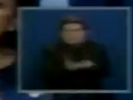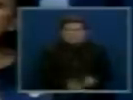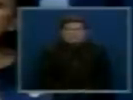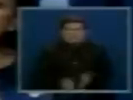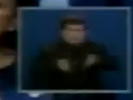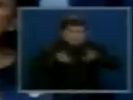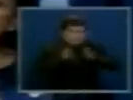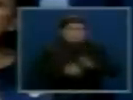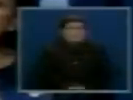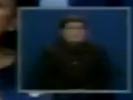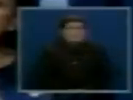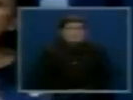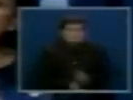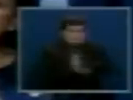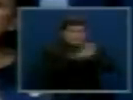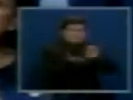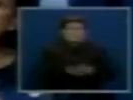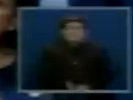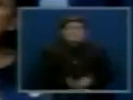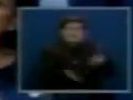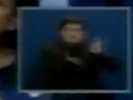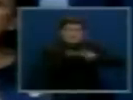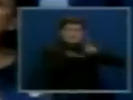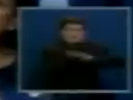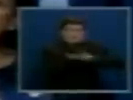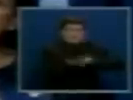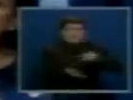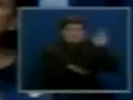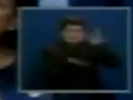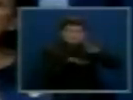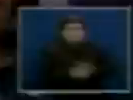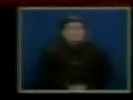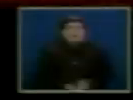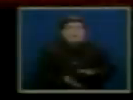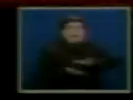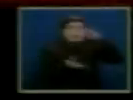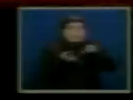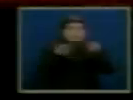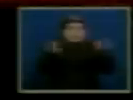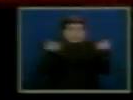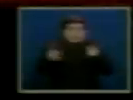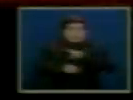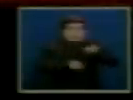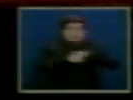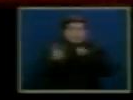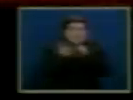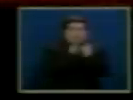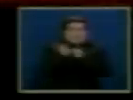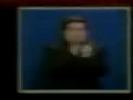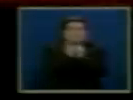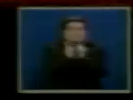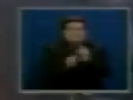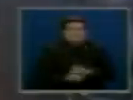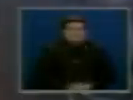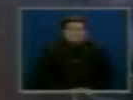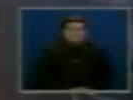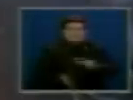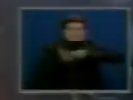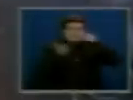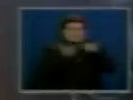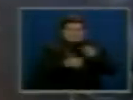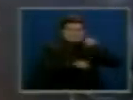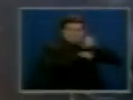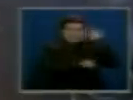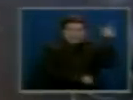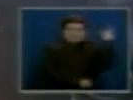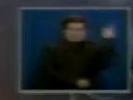para abatir el déficit fiscal es mediante el aumento de la producción nacional y de la competitividad. Ello implica definir